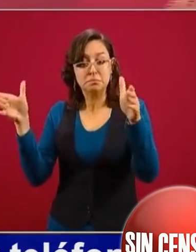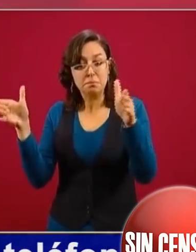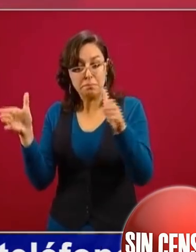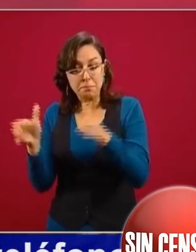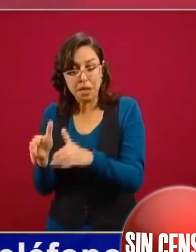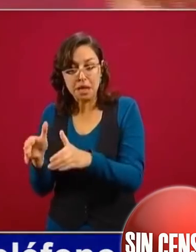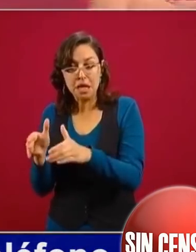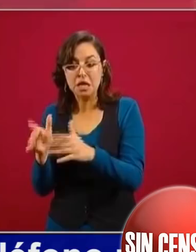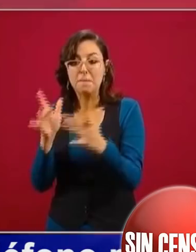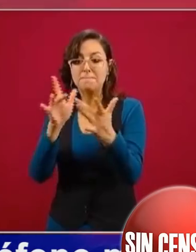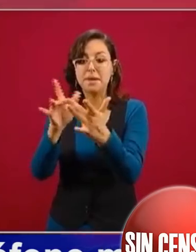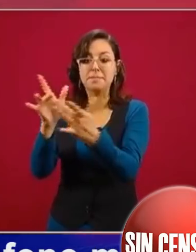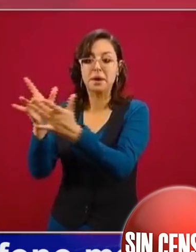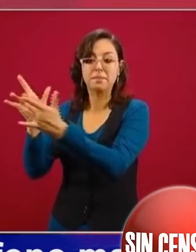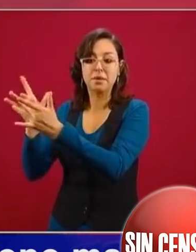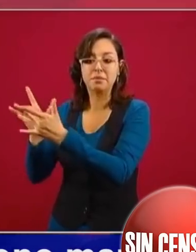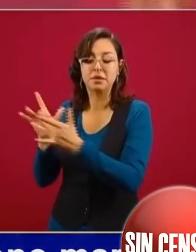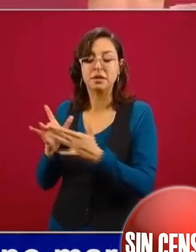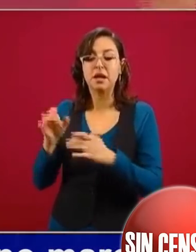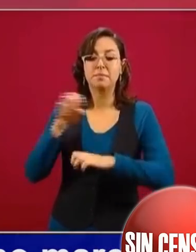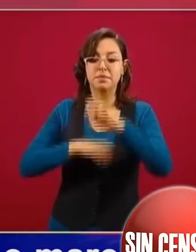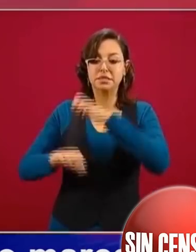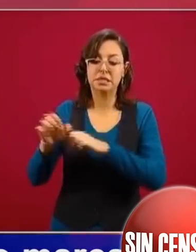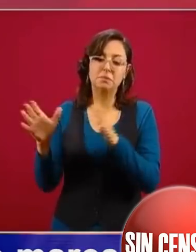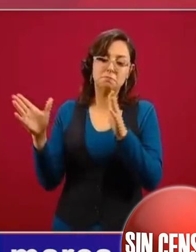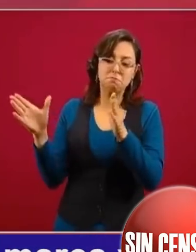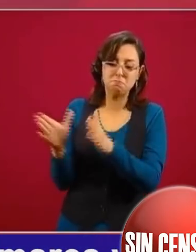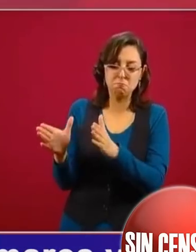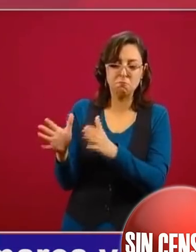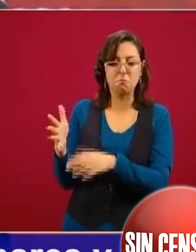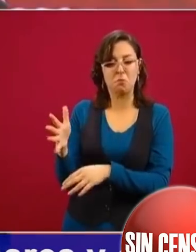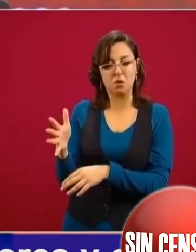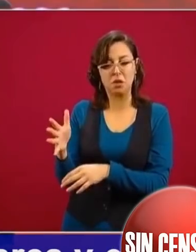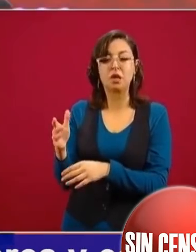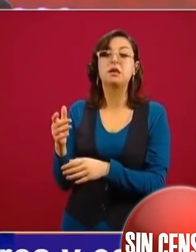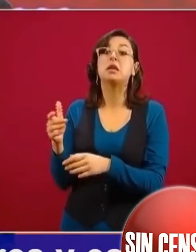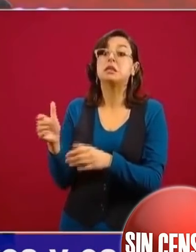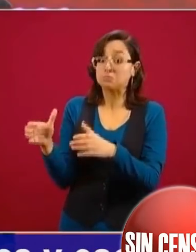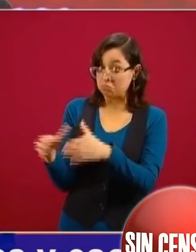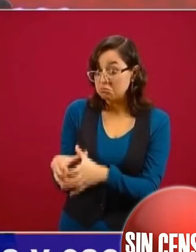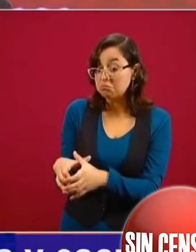se benefician, empresas medianas, empresas pequeñas,